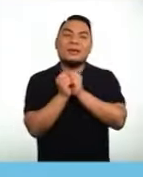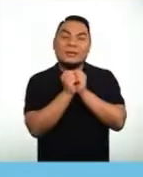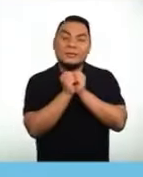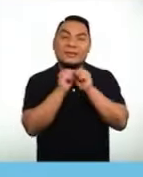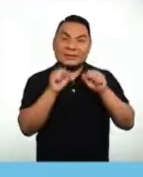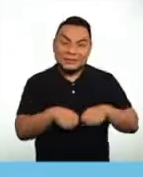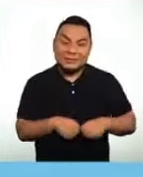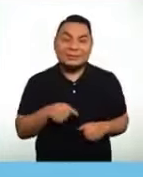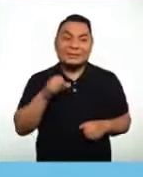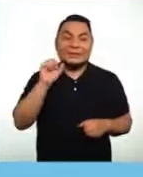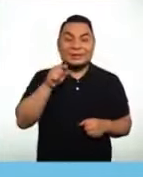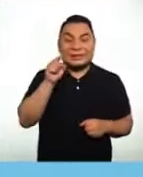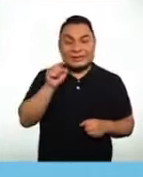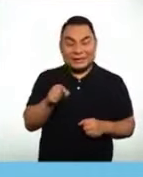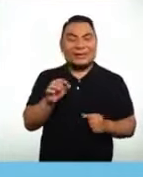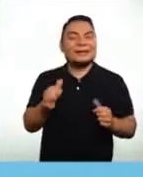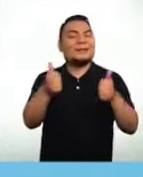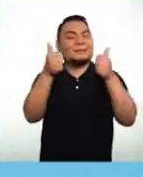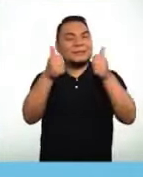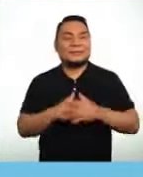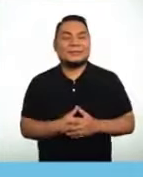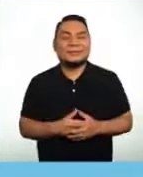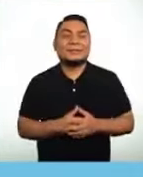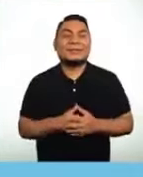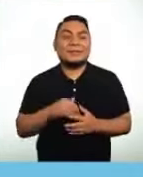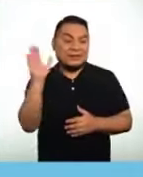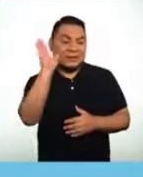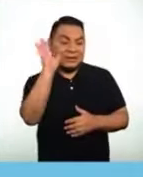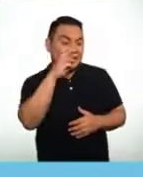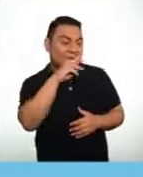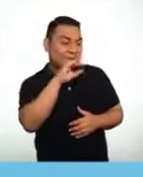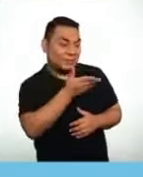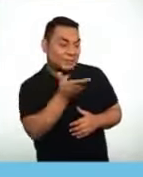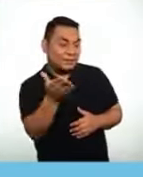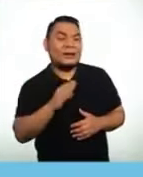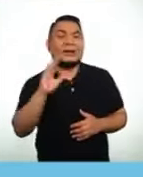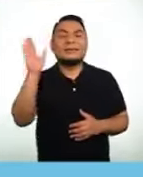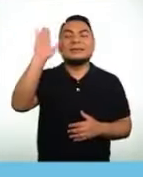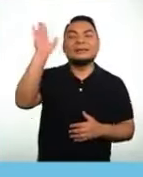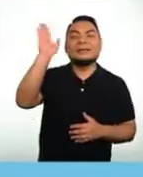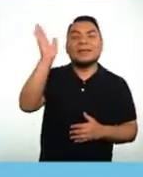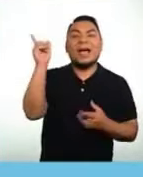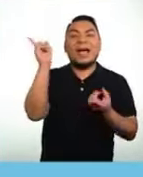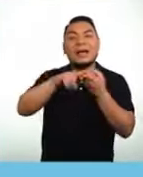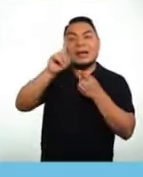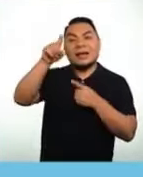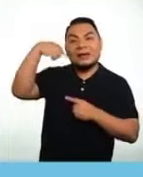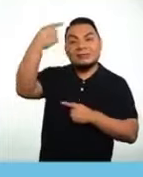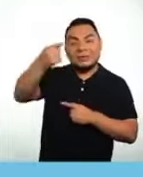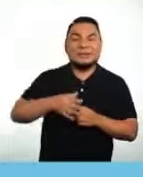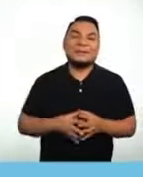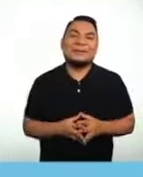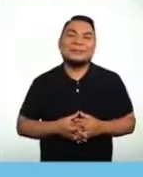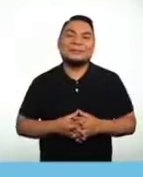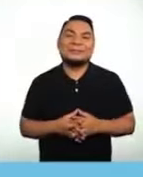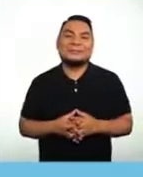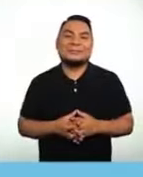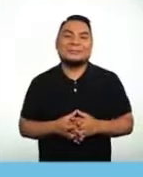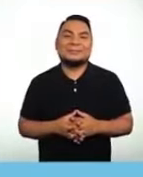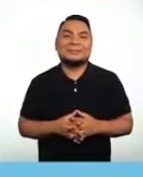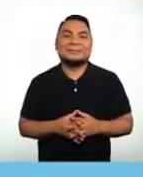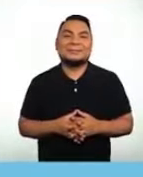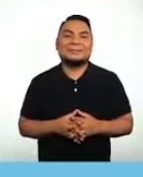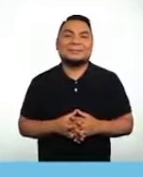a realizarlo juntos? Será espectacular. Nos despedimos, Memo. ¡Chao! ¡Hasta la